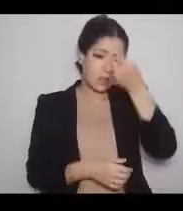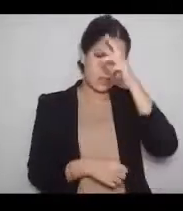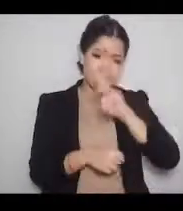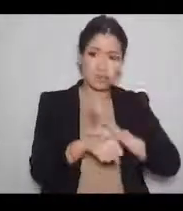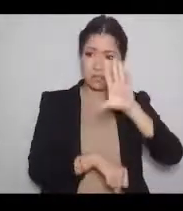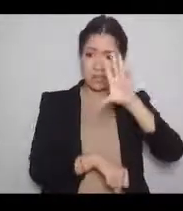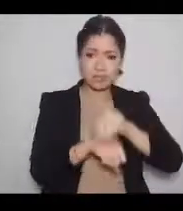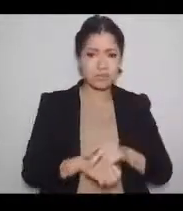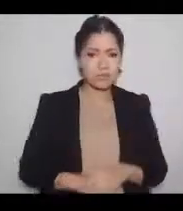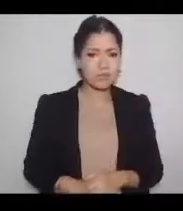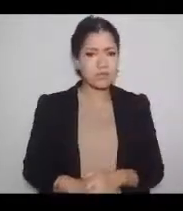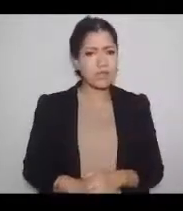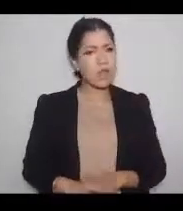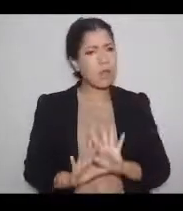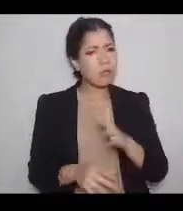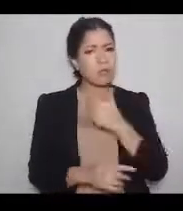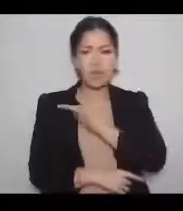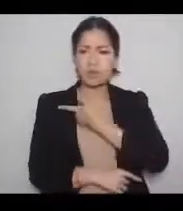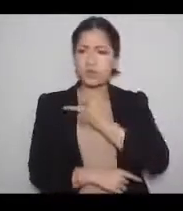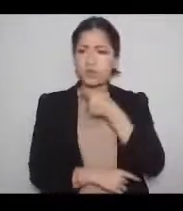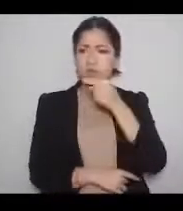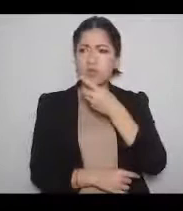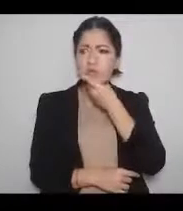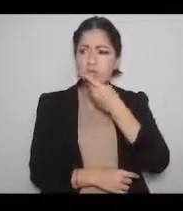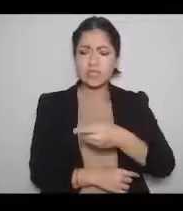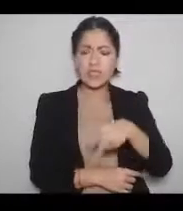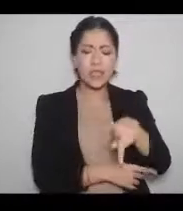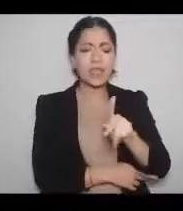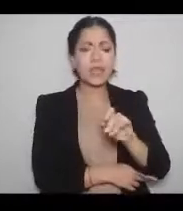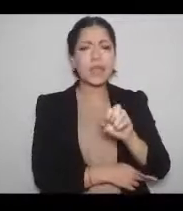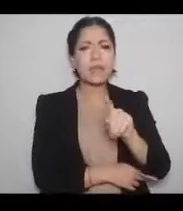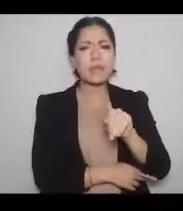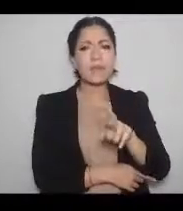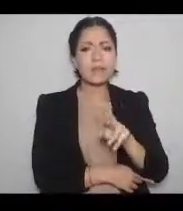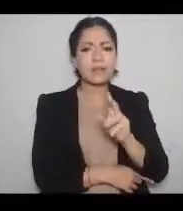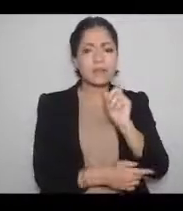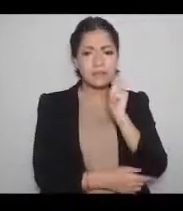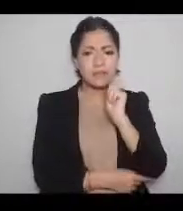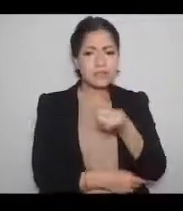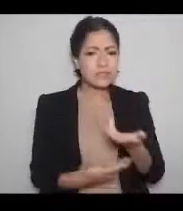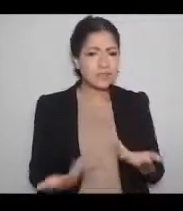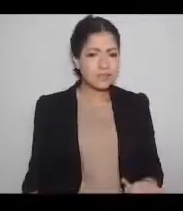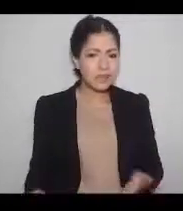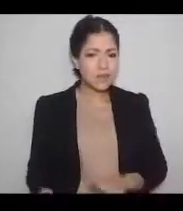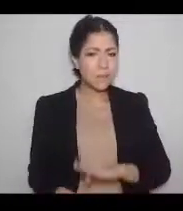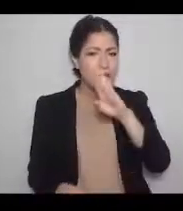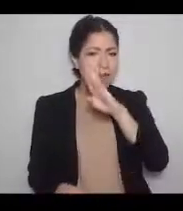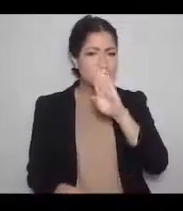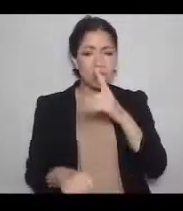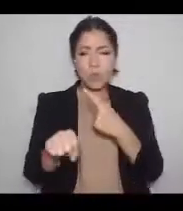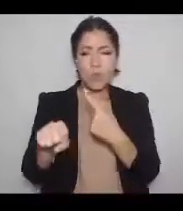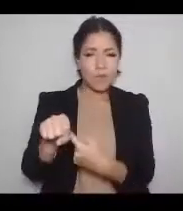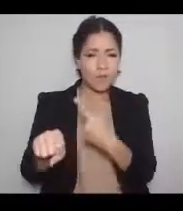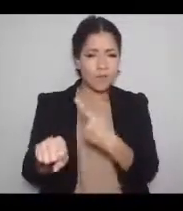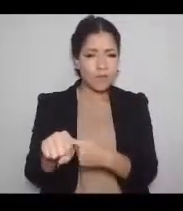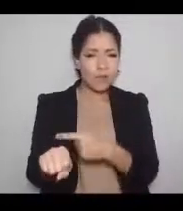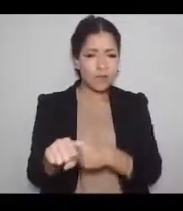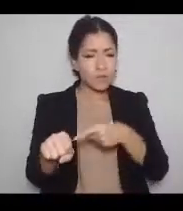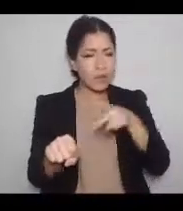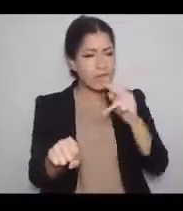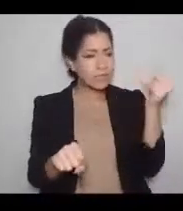Me gustó lo que dijiste de Hector. Que está en quimioterapia y busca